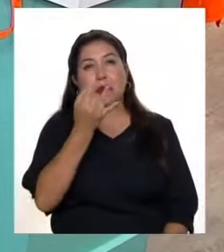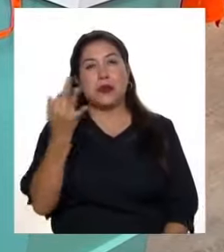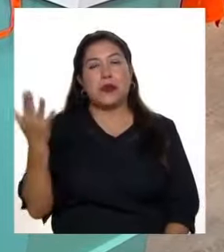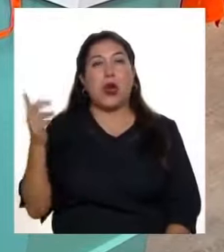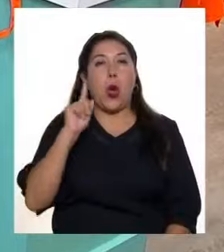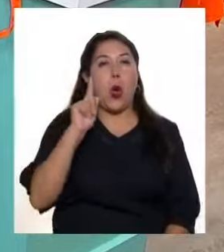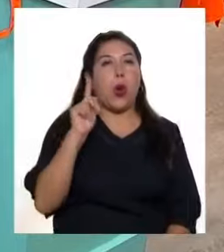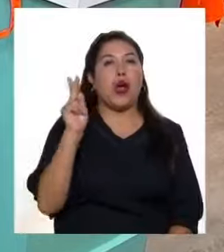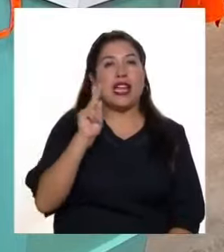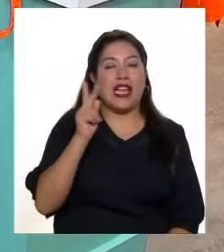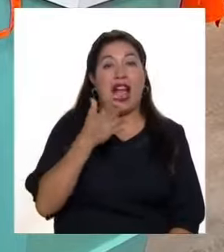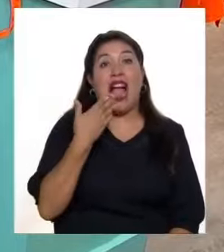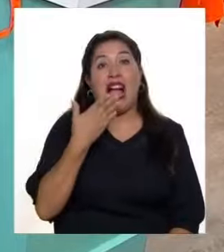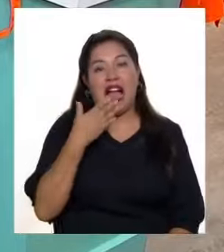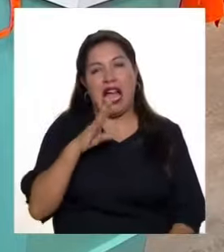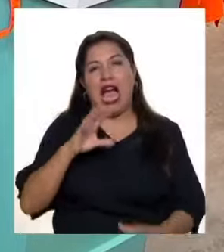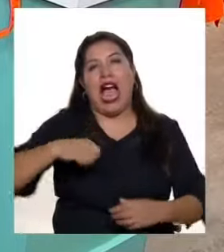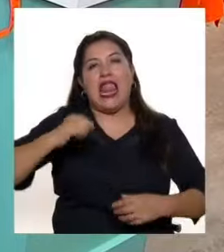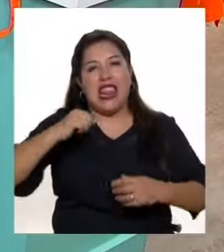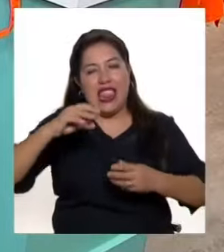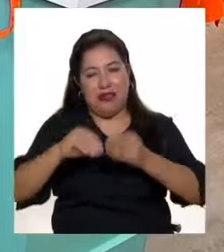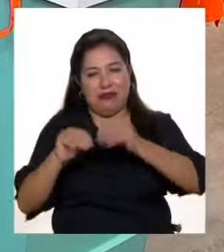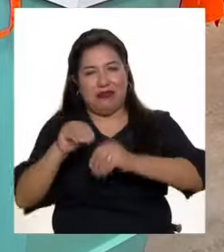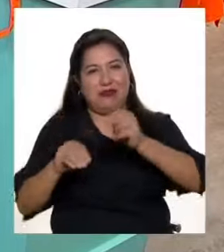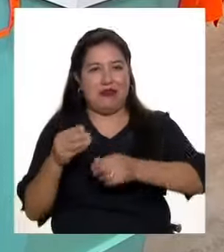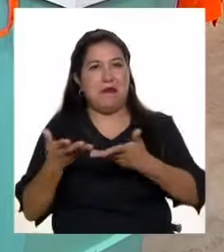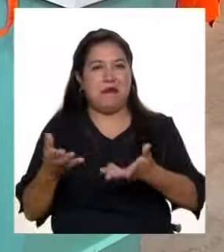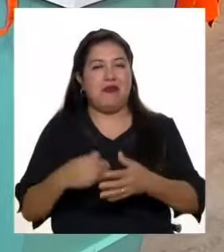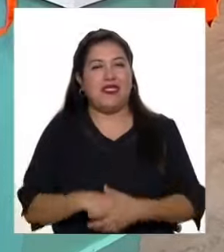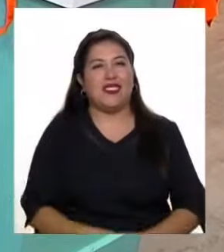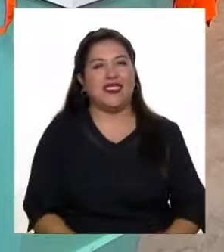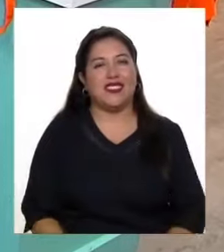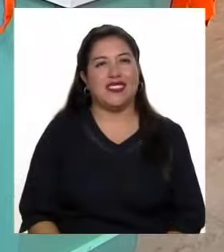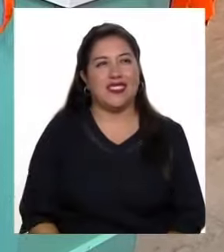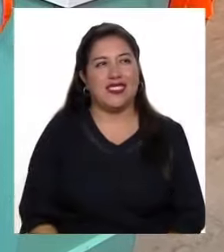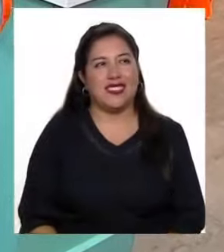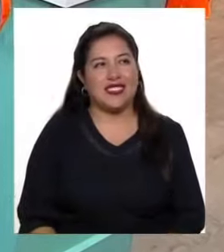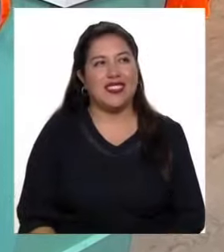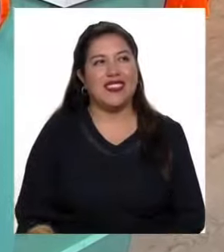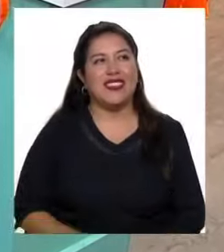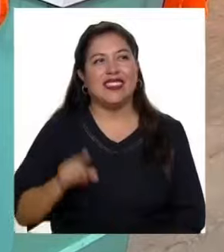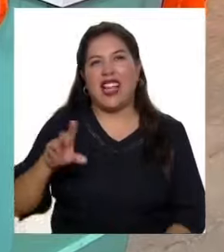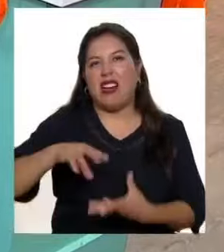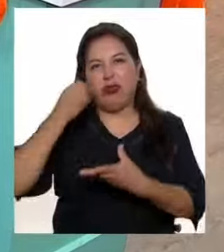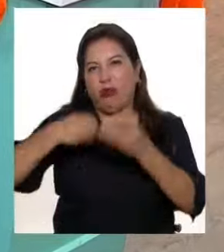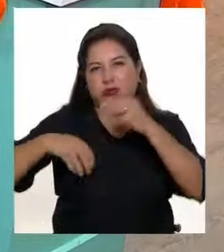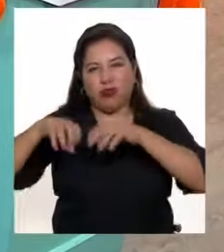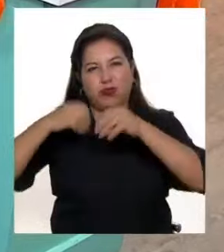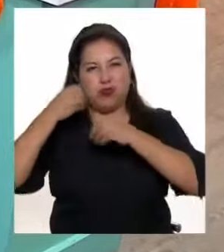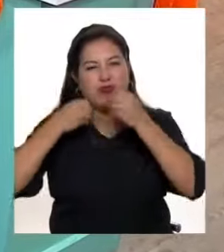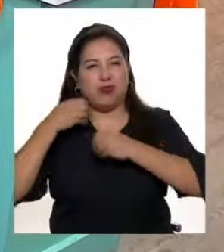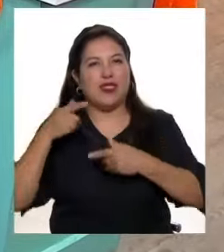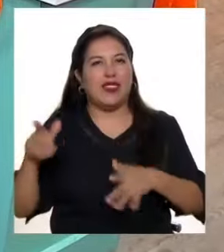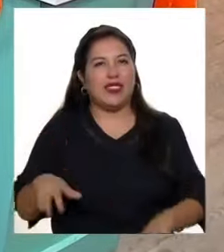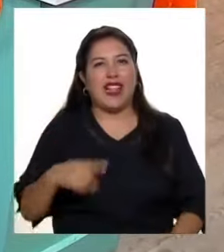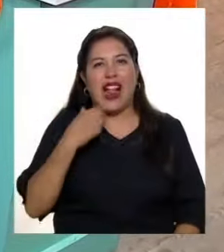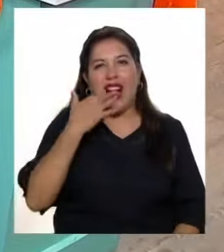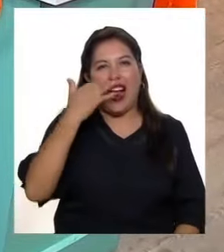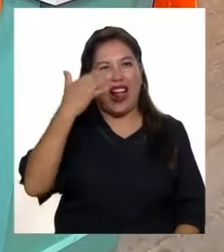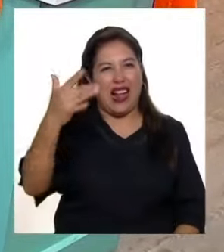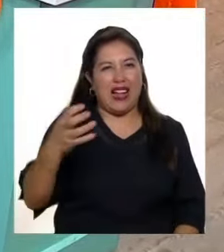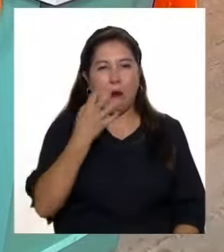que lo que vas a pasar, sancochar así, lo licuó, le echó 10 alitas y definitivamente eso me picó hasta el día siguiente. O sea, la boca la